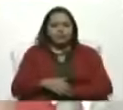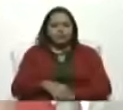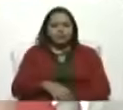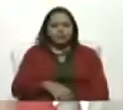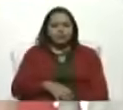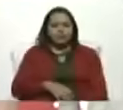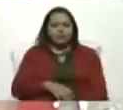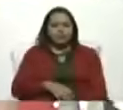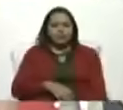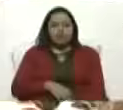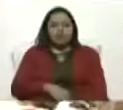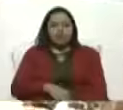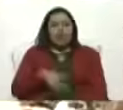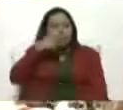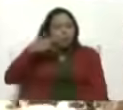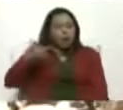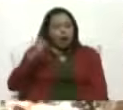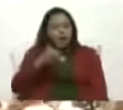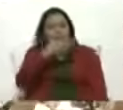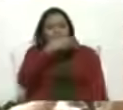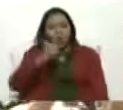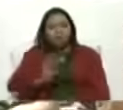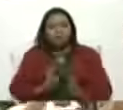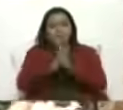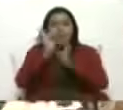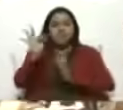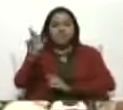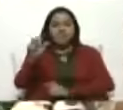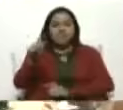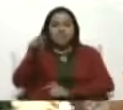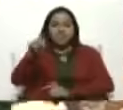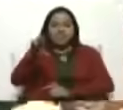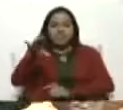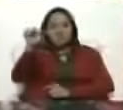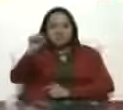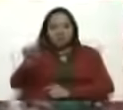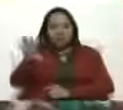El pueblo está mejor en San Francisco.